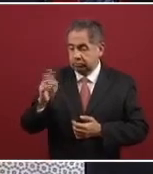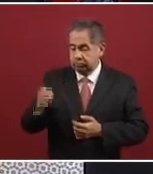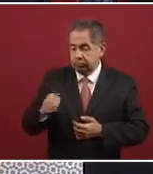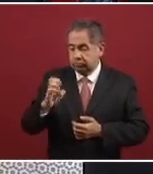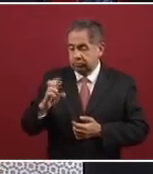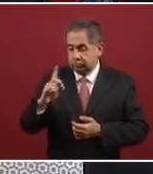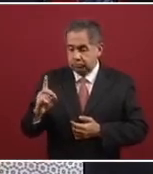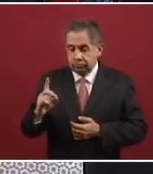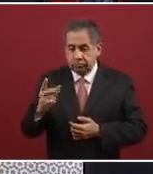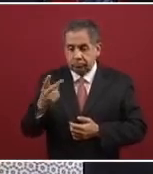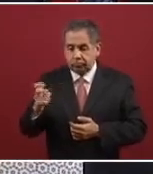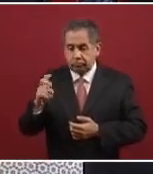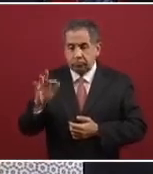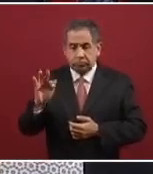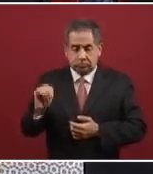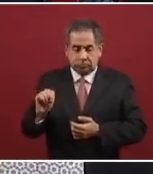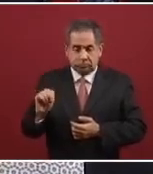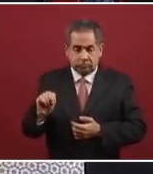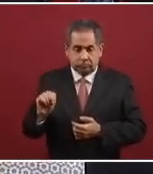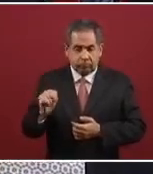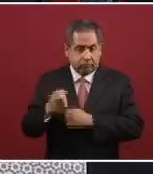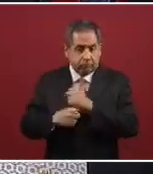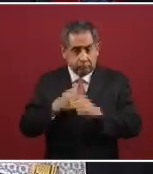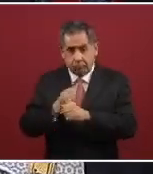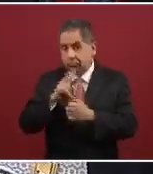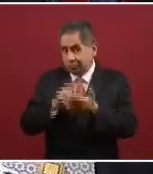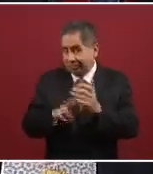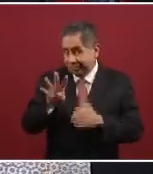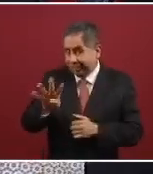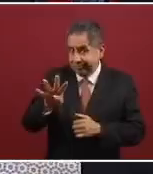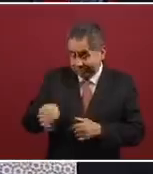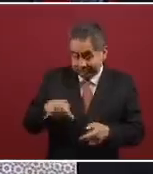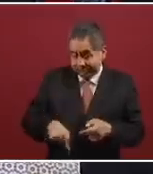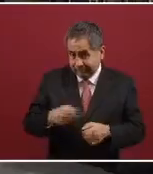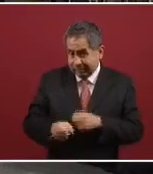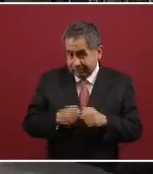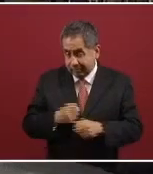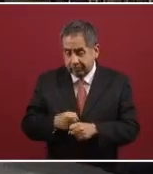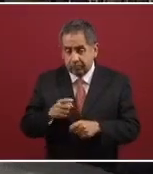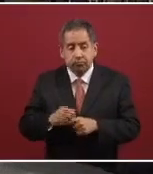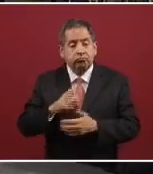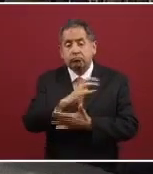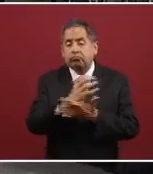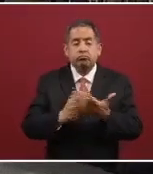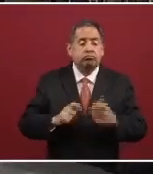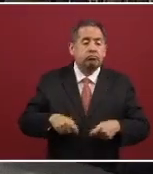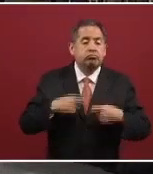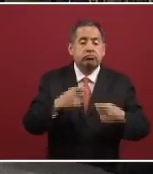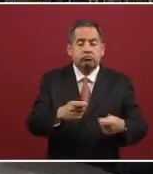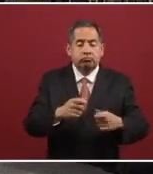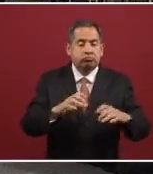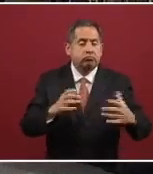LA0070-00999-E de Ernesto 249 del 2019, ajá, un contrato de